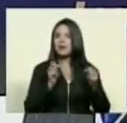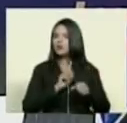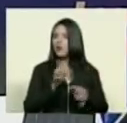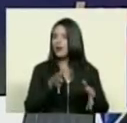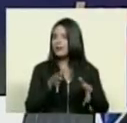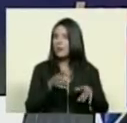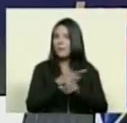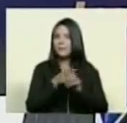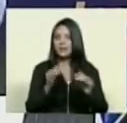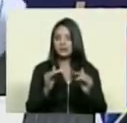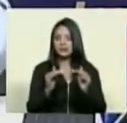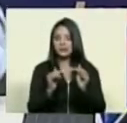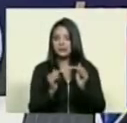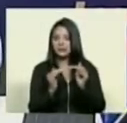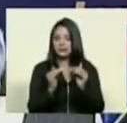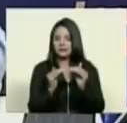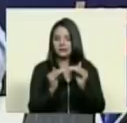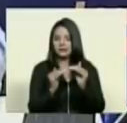quedamos ahí